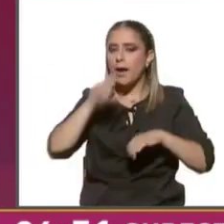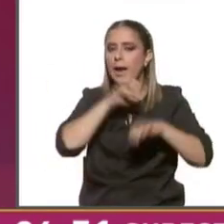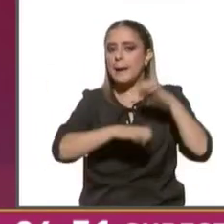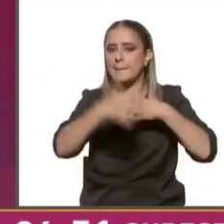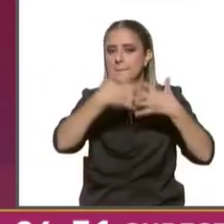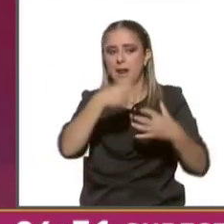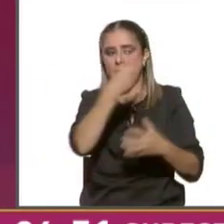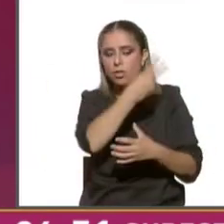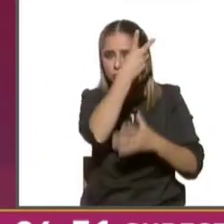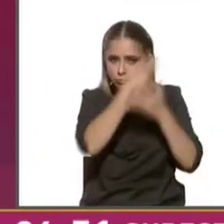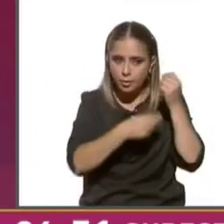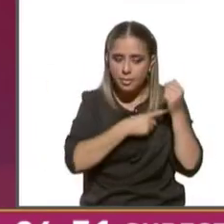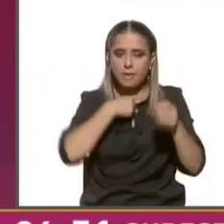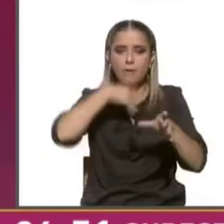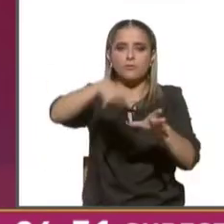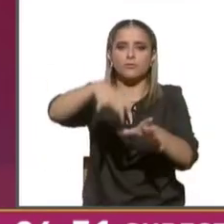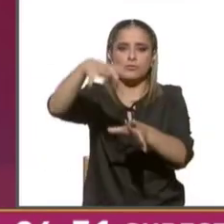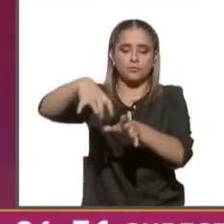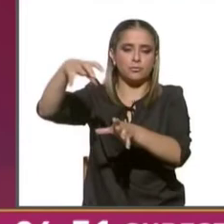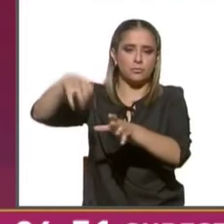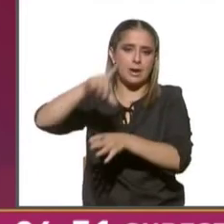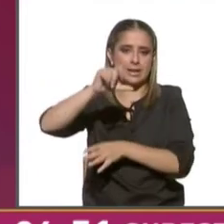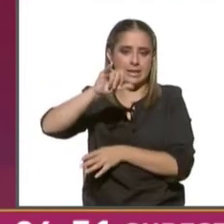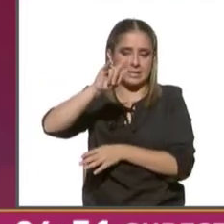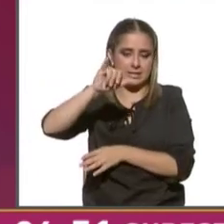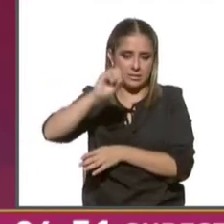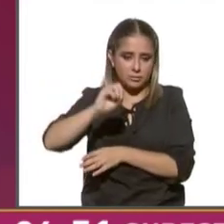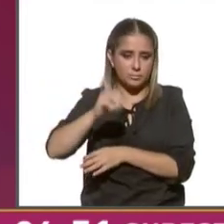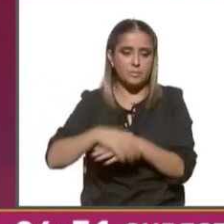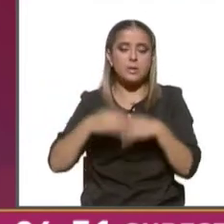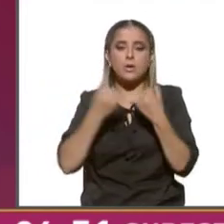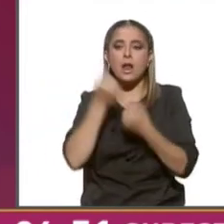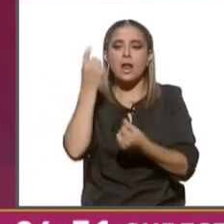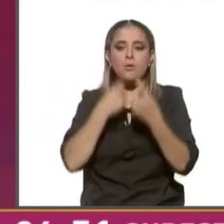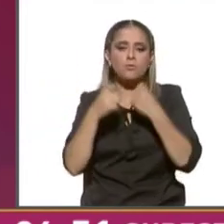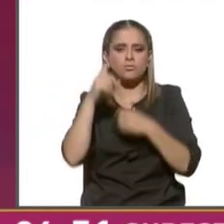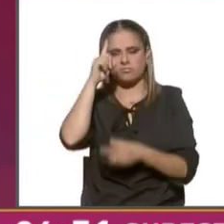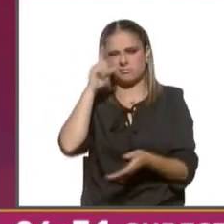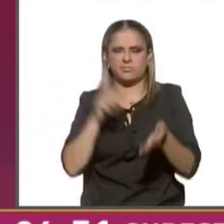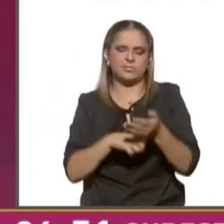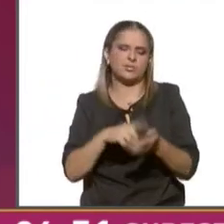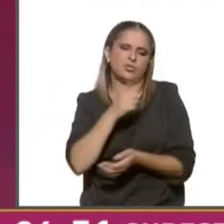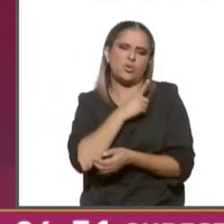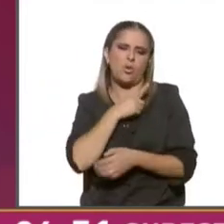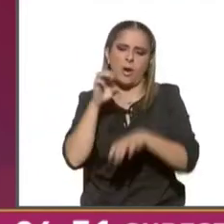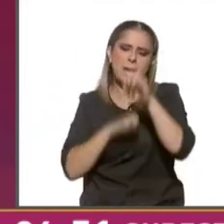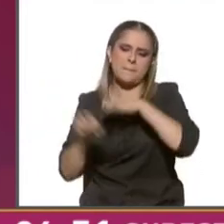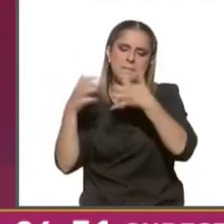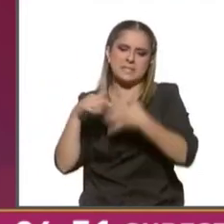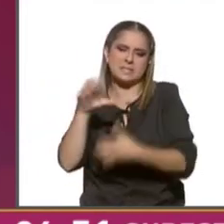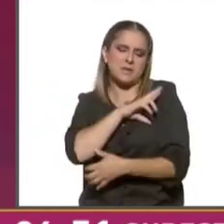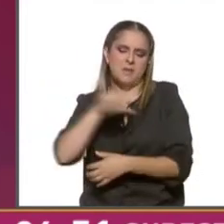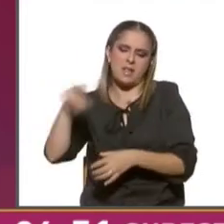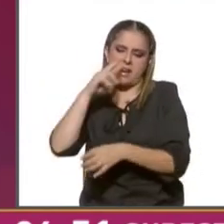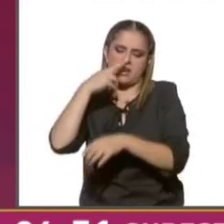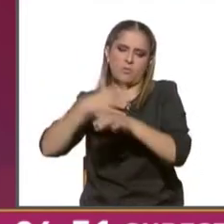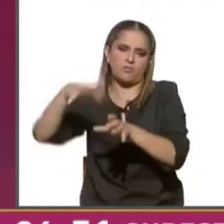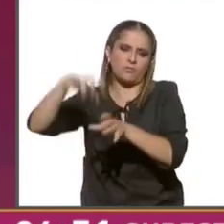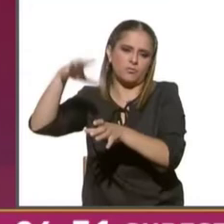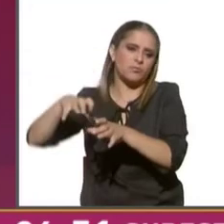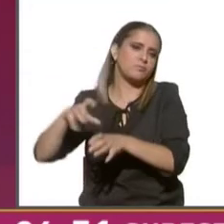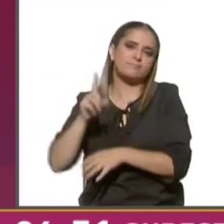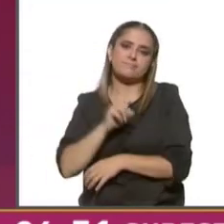Es prácticamente, pues es muy bajo el porcentaje de quien cree que deben ser solamente las empresas privadas, 4 y